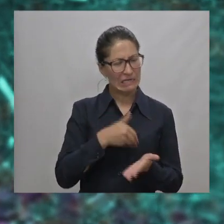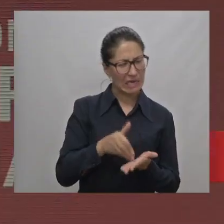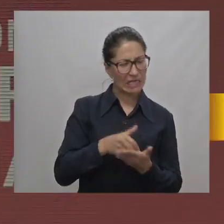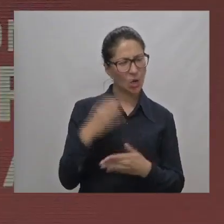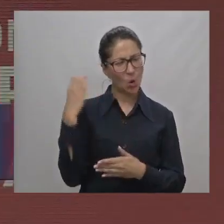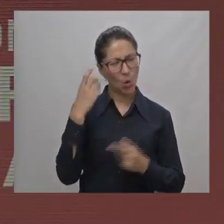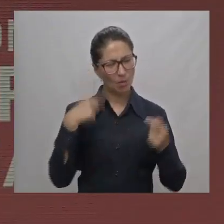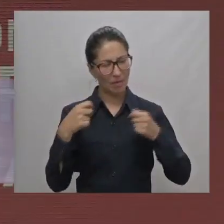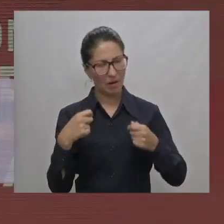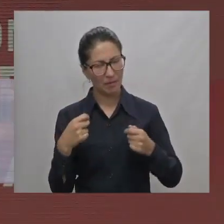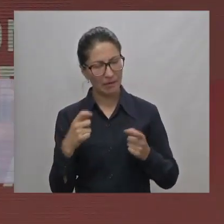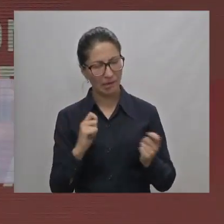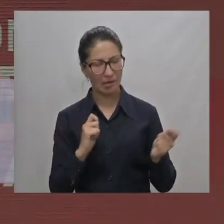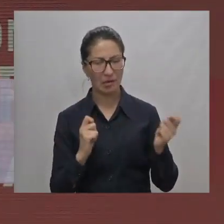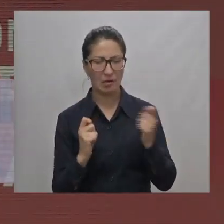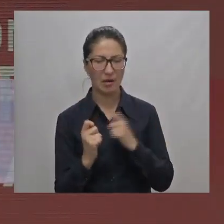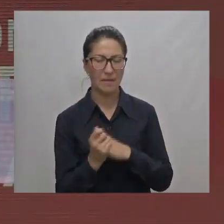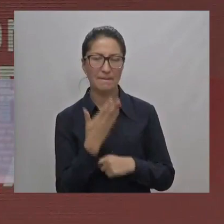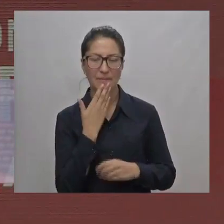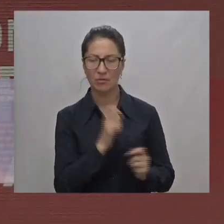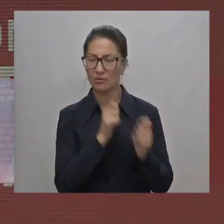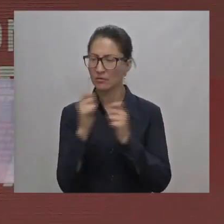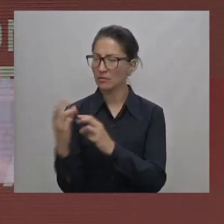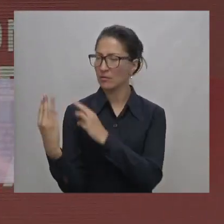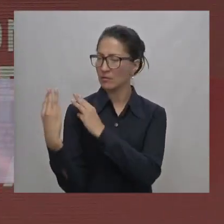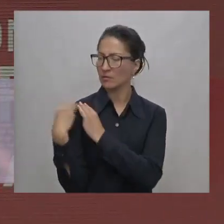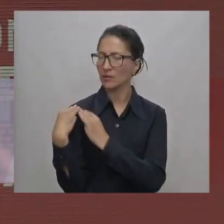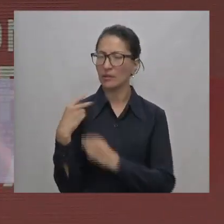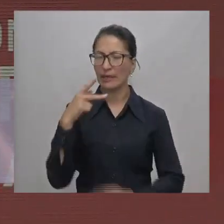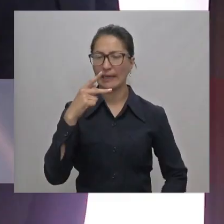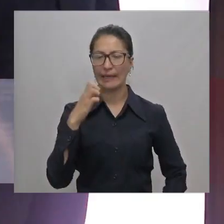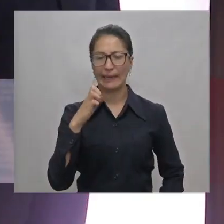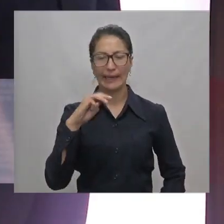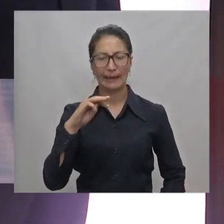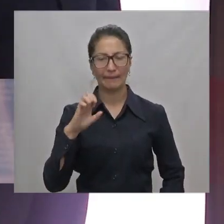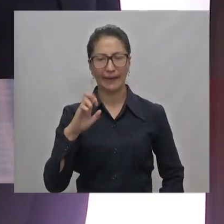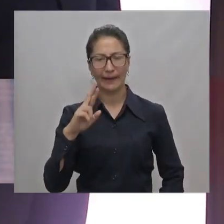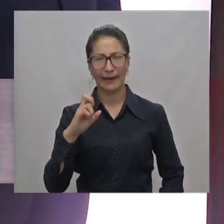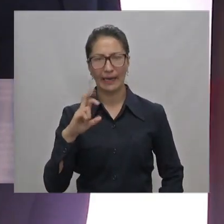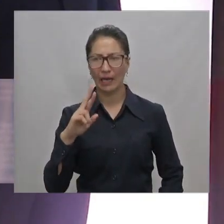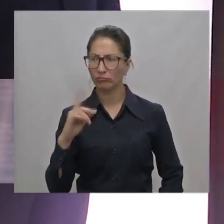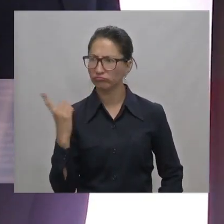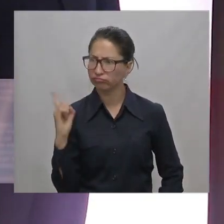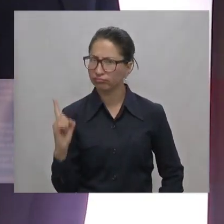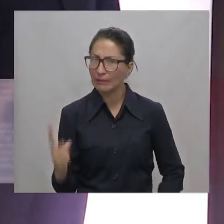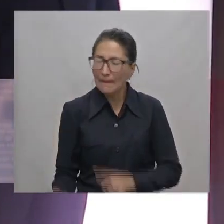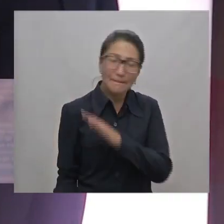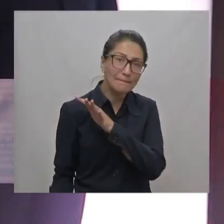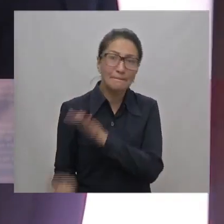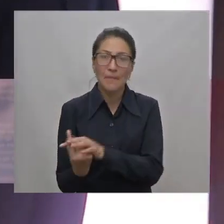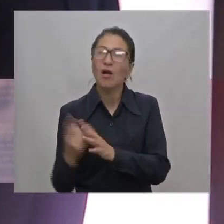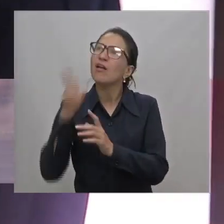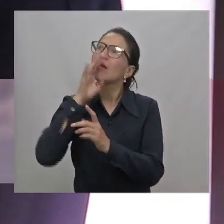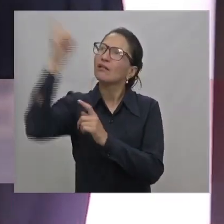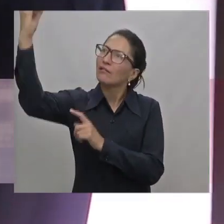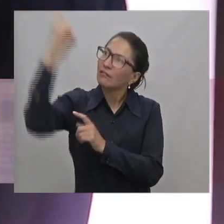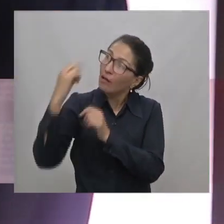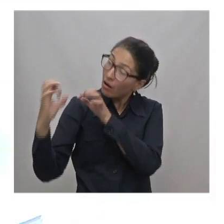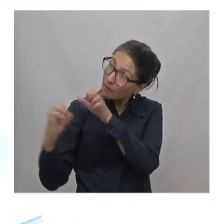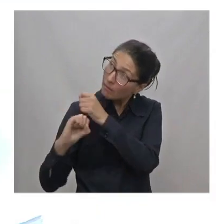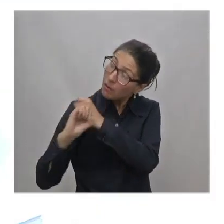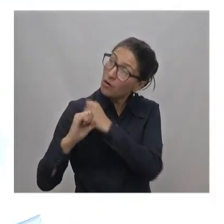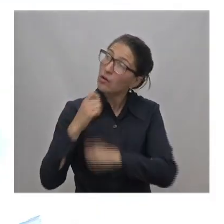país. Más tarde, este proyecto sería conocido como la misión Kemmerer, que cumple 95 años de haber venido a